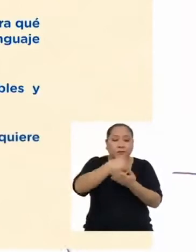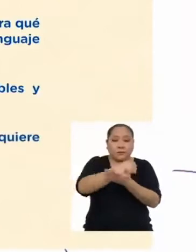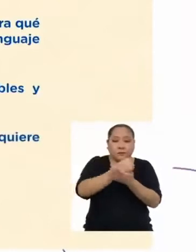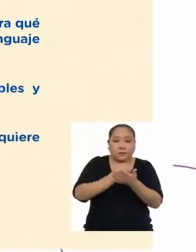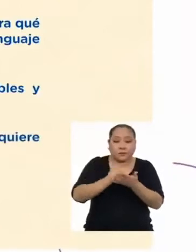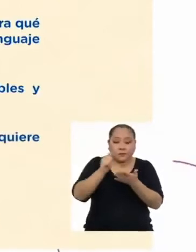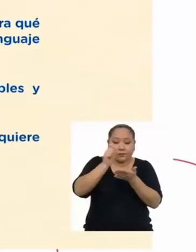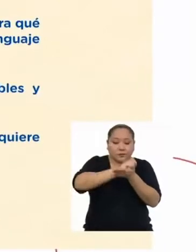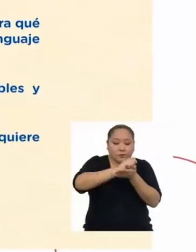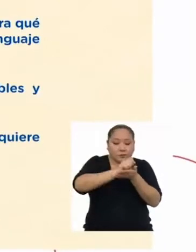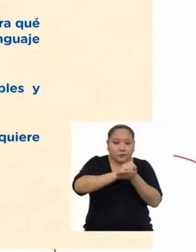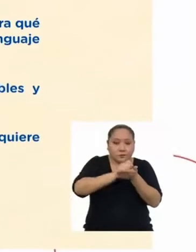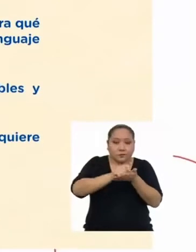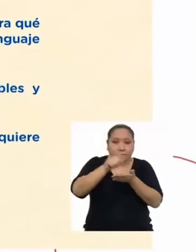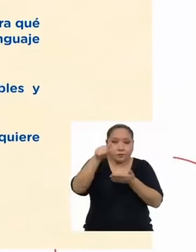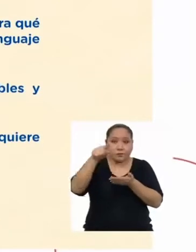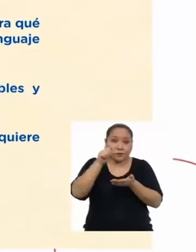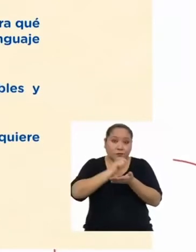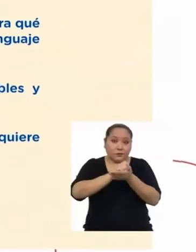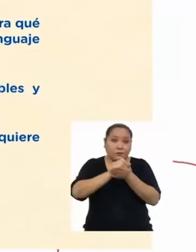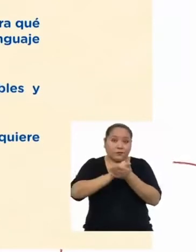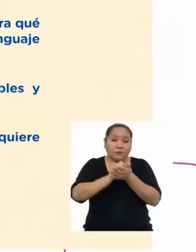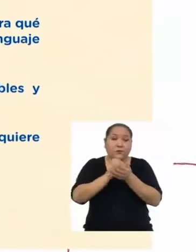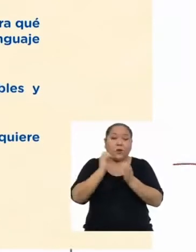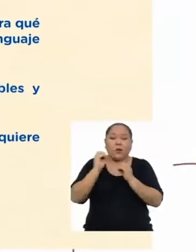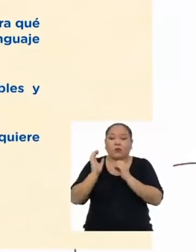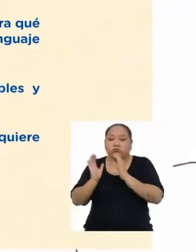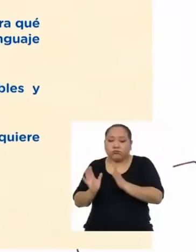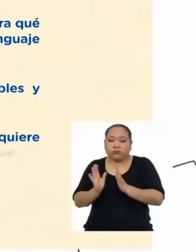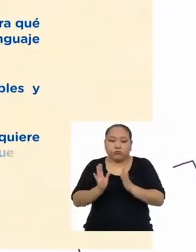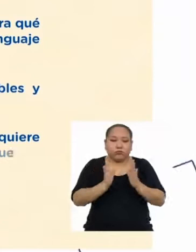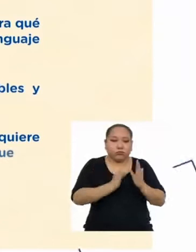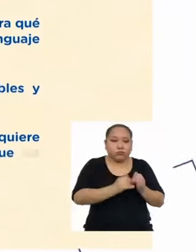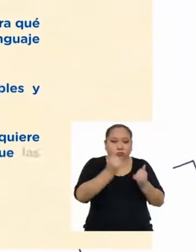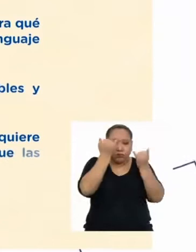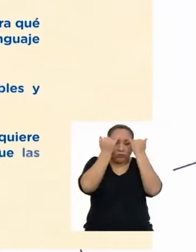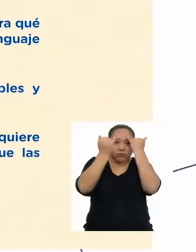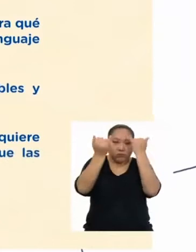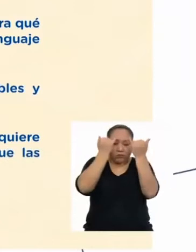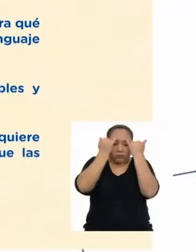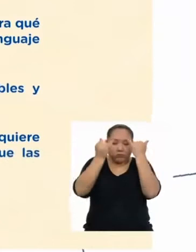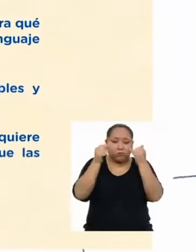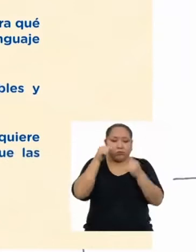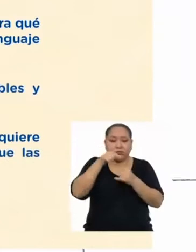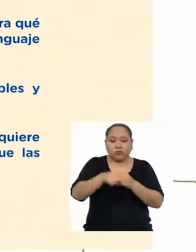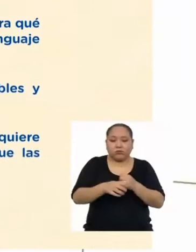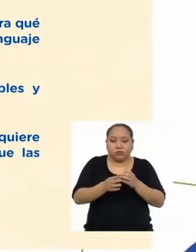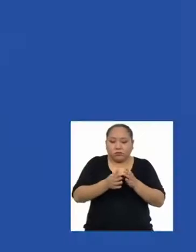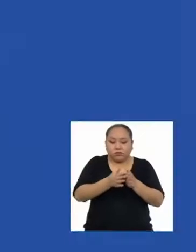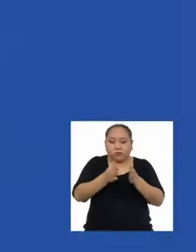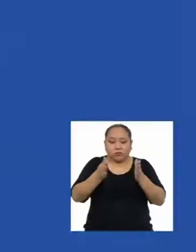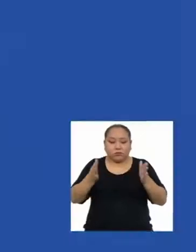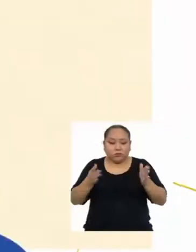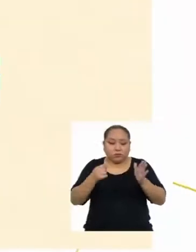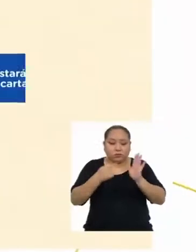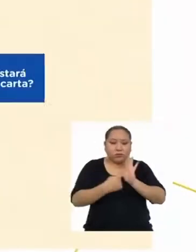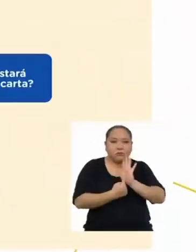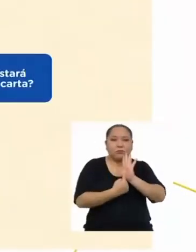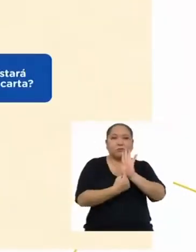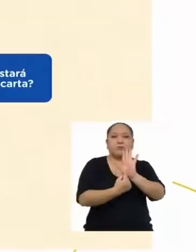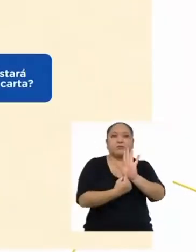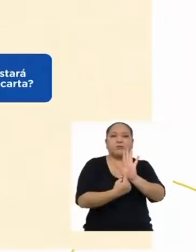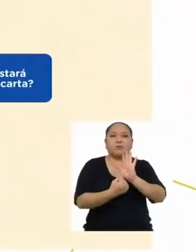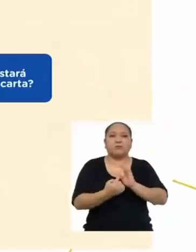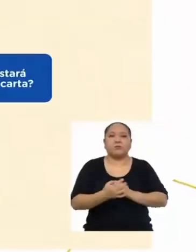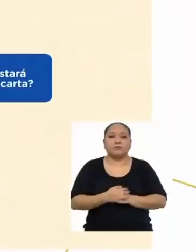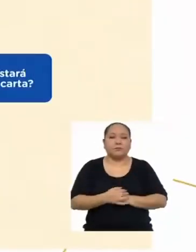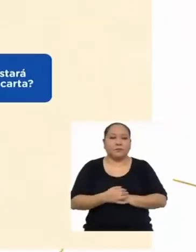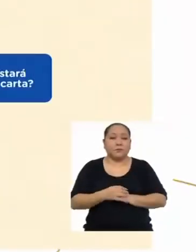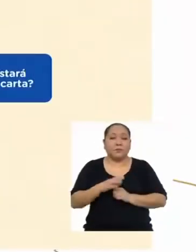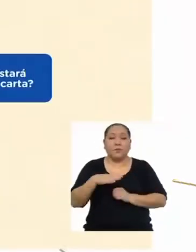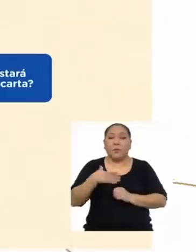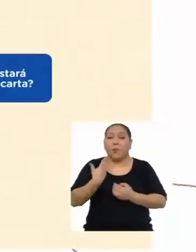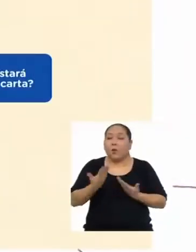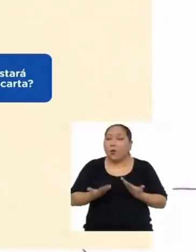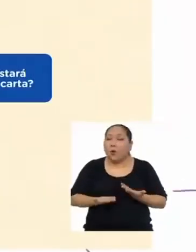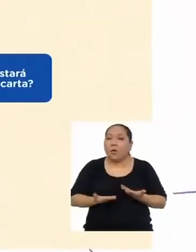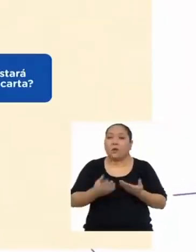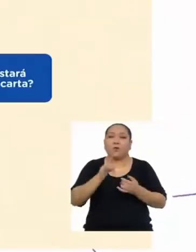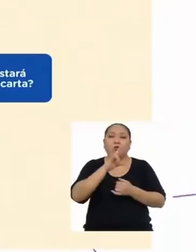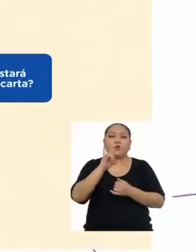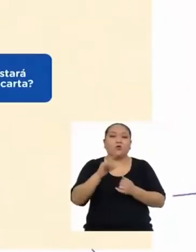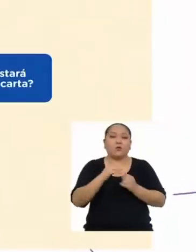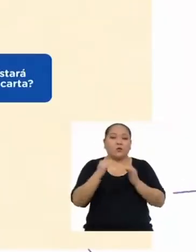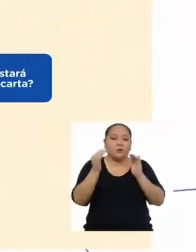quiere escribir, organizar las ideas en un esquema que las refleje. Podemos usar el